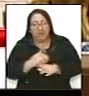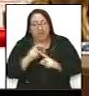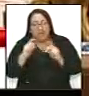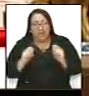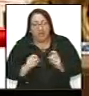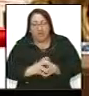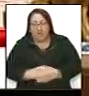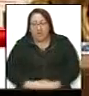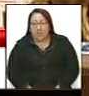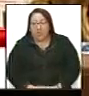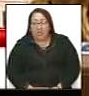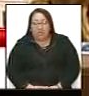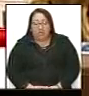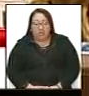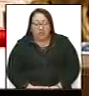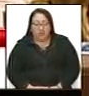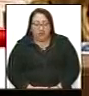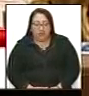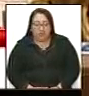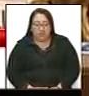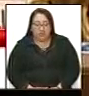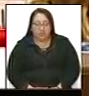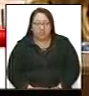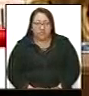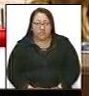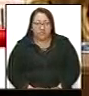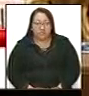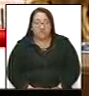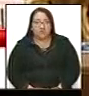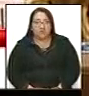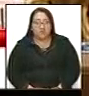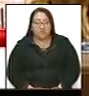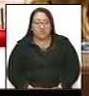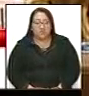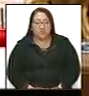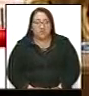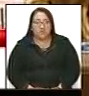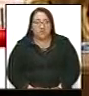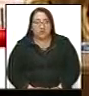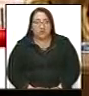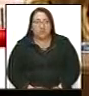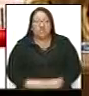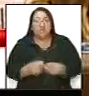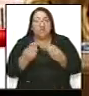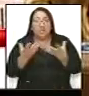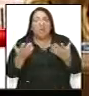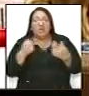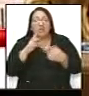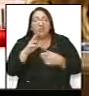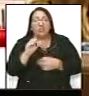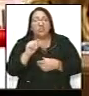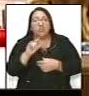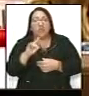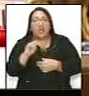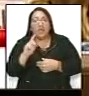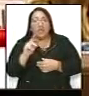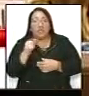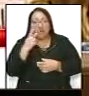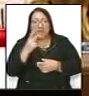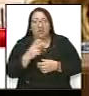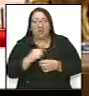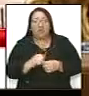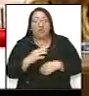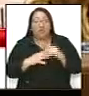tribunal. Evidentemente, para el licenciamiento hay una serie de requisitos que pone la SUNEDO, que tienen que ver